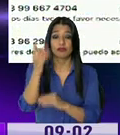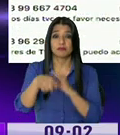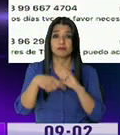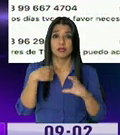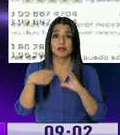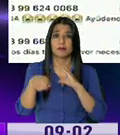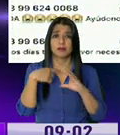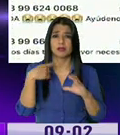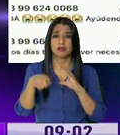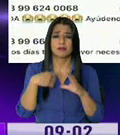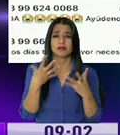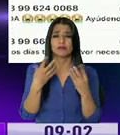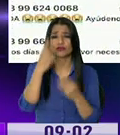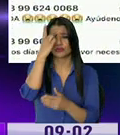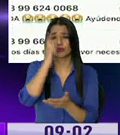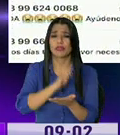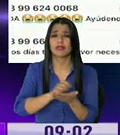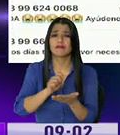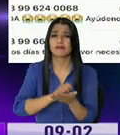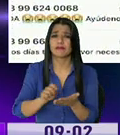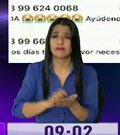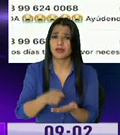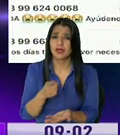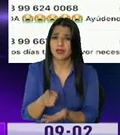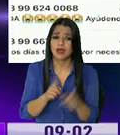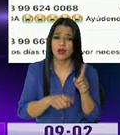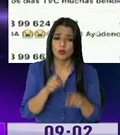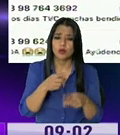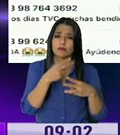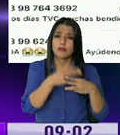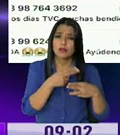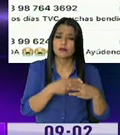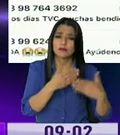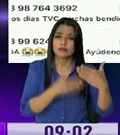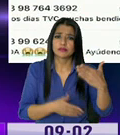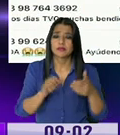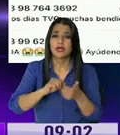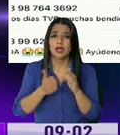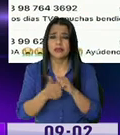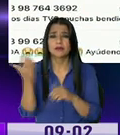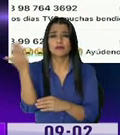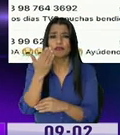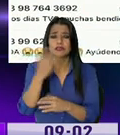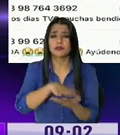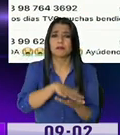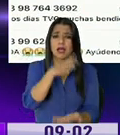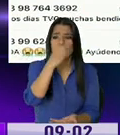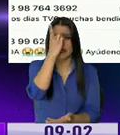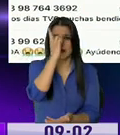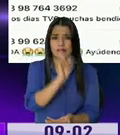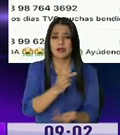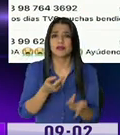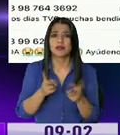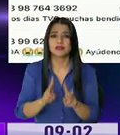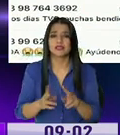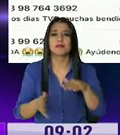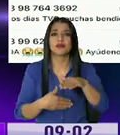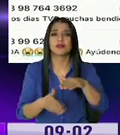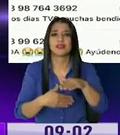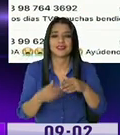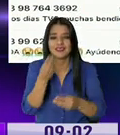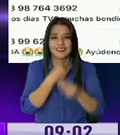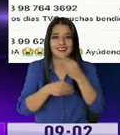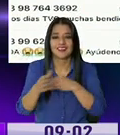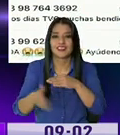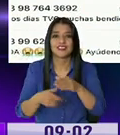con exageración las tareas. Tienen que saber que tienen algunas materias y cada docente envía mucho. Además, mandan a hacer recetas de cocina